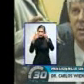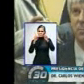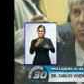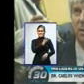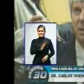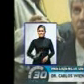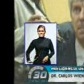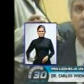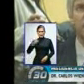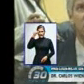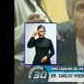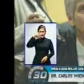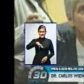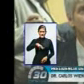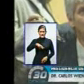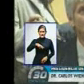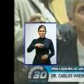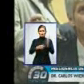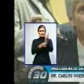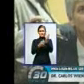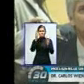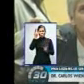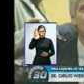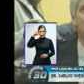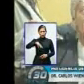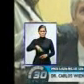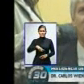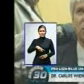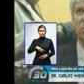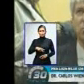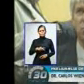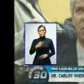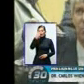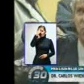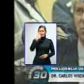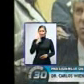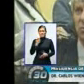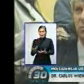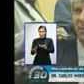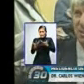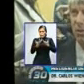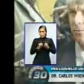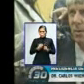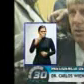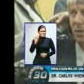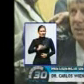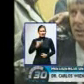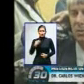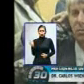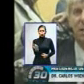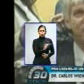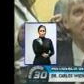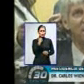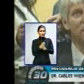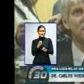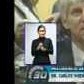Presidente de la República, el doctor Micanor Duarte Frutos, quien con su apoyo férreo a toda esta